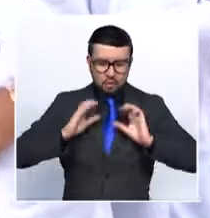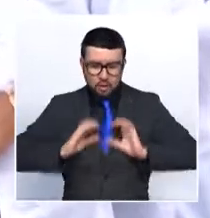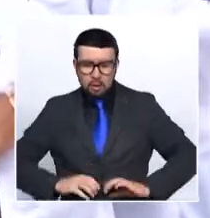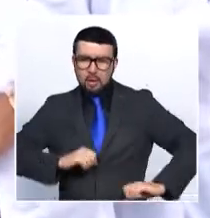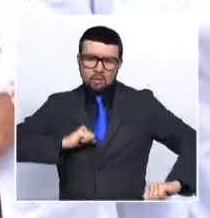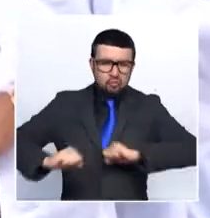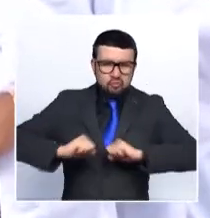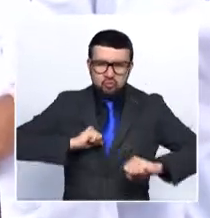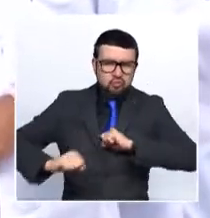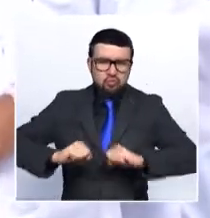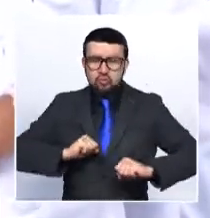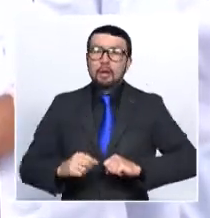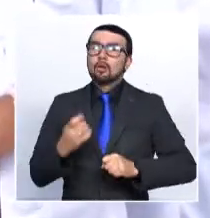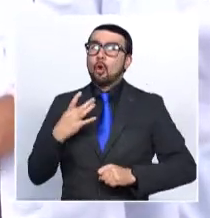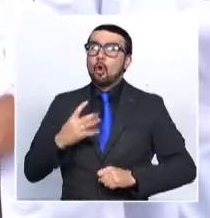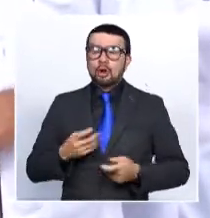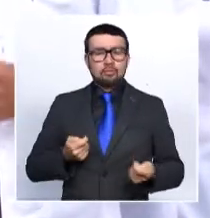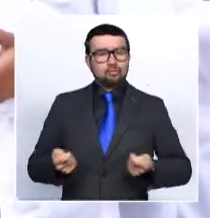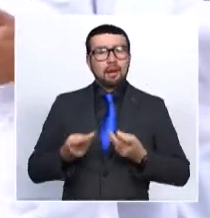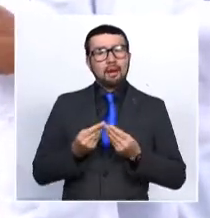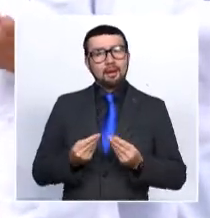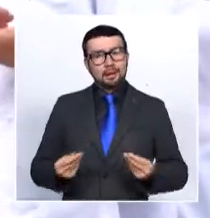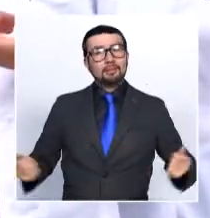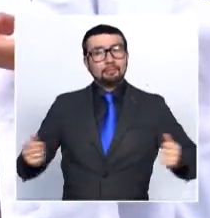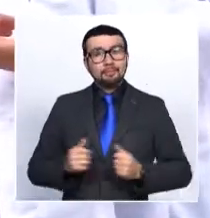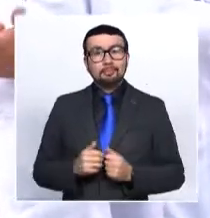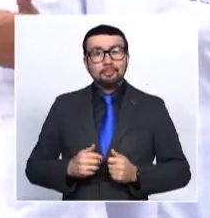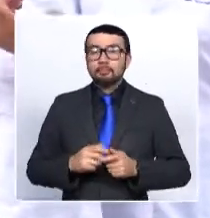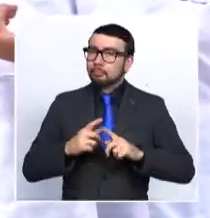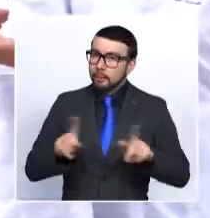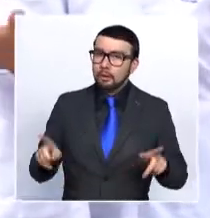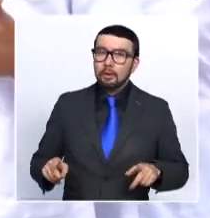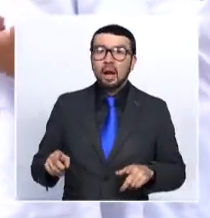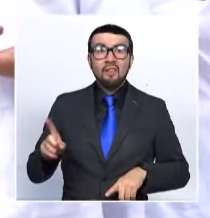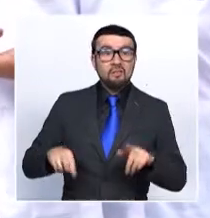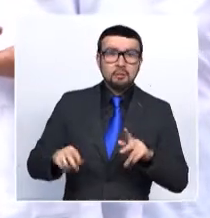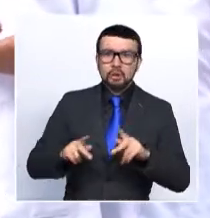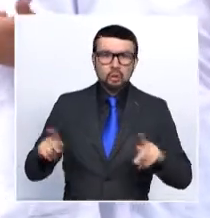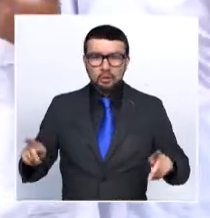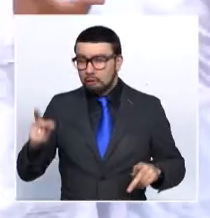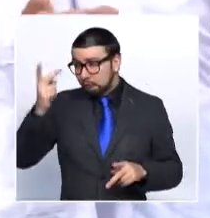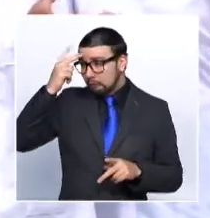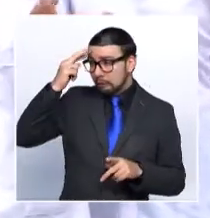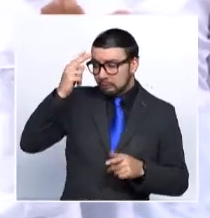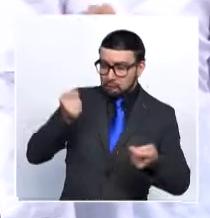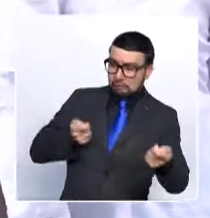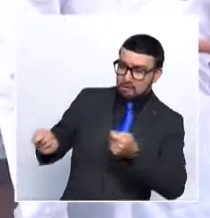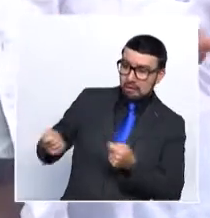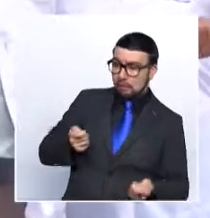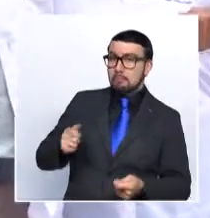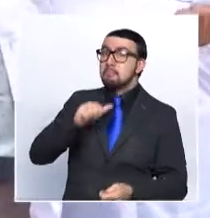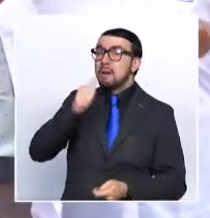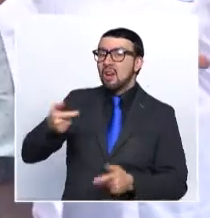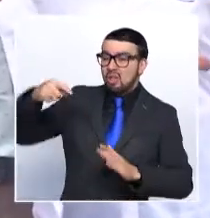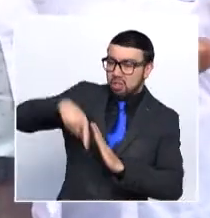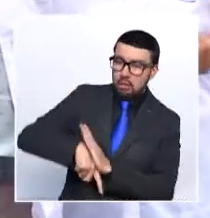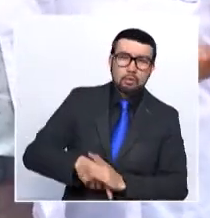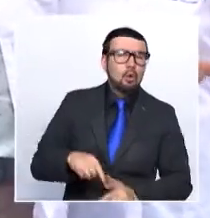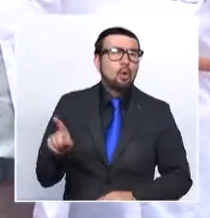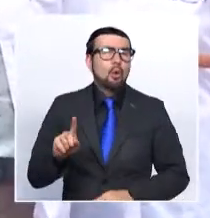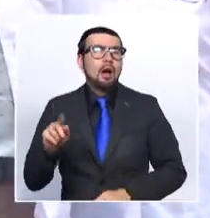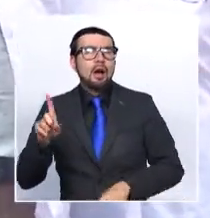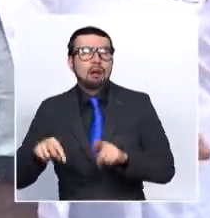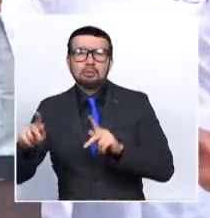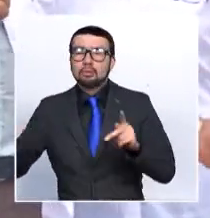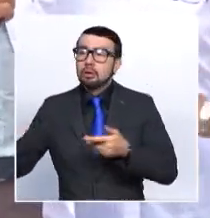manejo del dolor. Pero definitivamente esto mal manejado puede empeorar estos cuadros clínicos, o lo triste es que muchos pacientes nos llegan a la